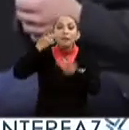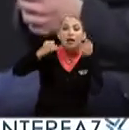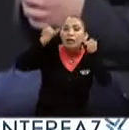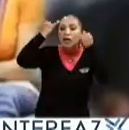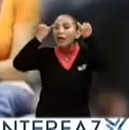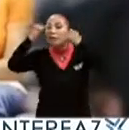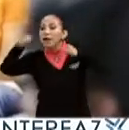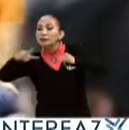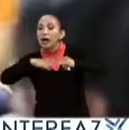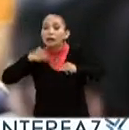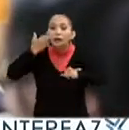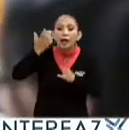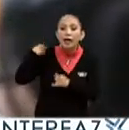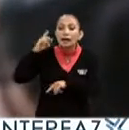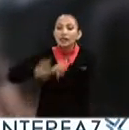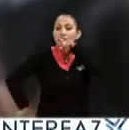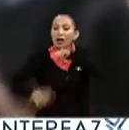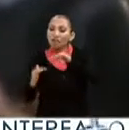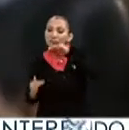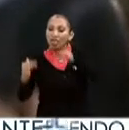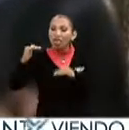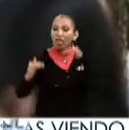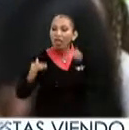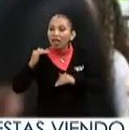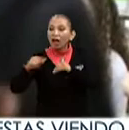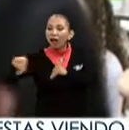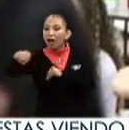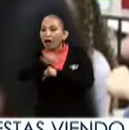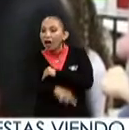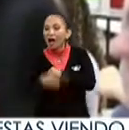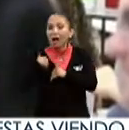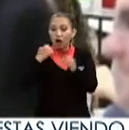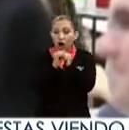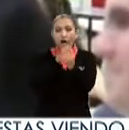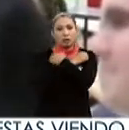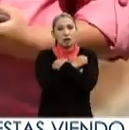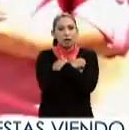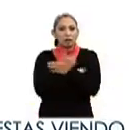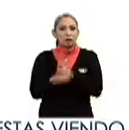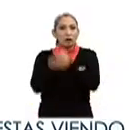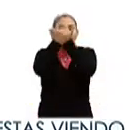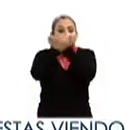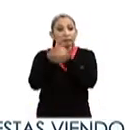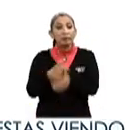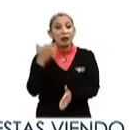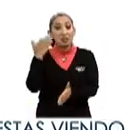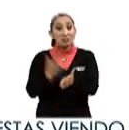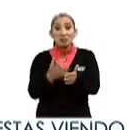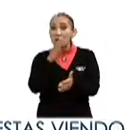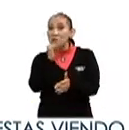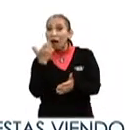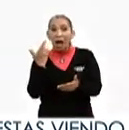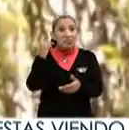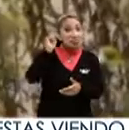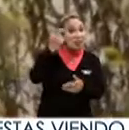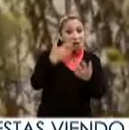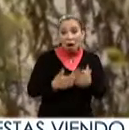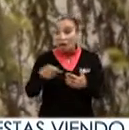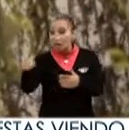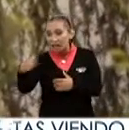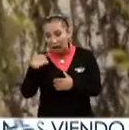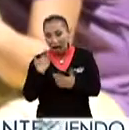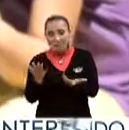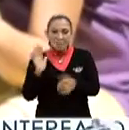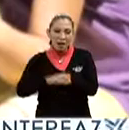de iniciativas que buscan contrarrestar las desigualdades a través de la educación. La falta de acceso a las tecnologías